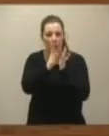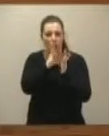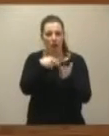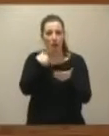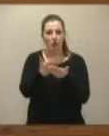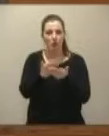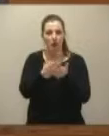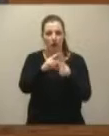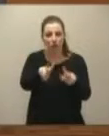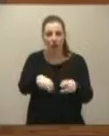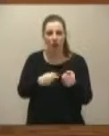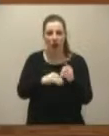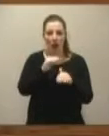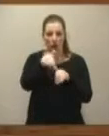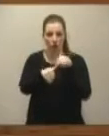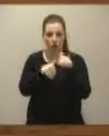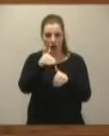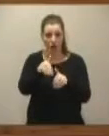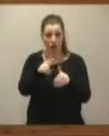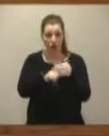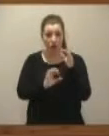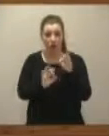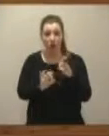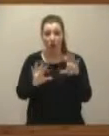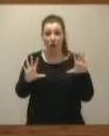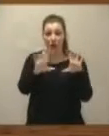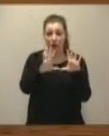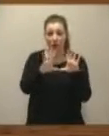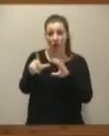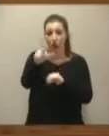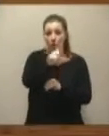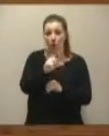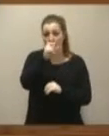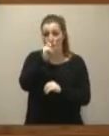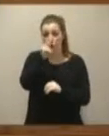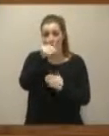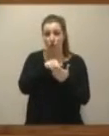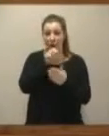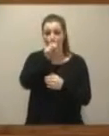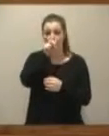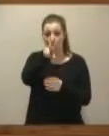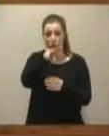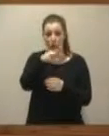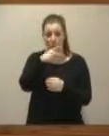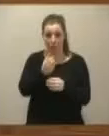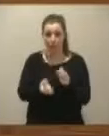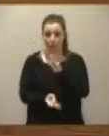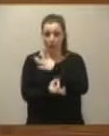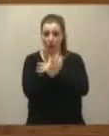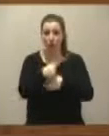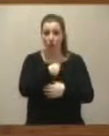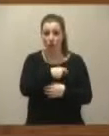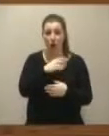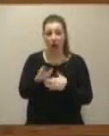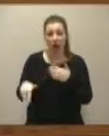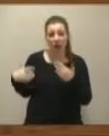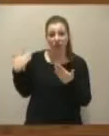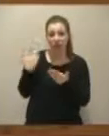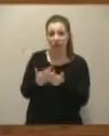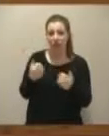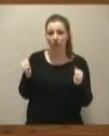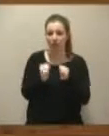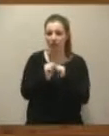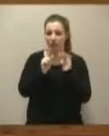electoral, concretamente desde el 10 de julio del 2012, en que se acordó la creación de esa comisión, hasta el 26